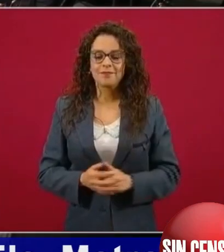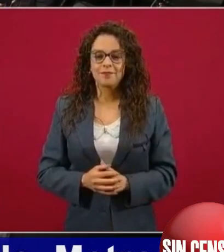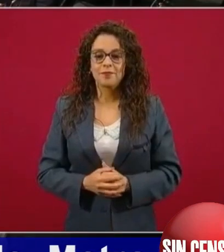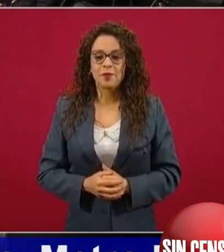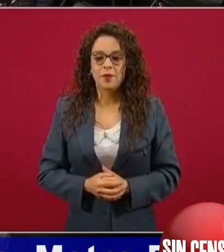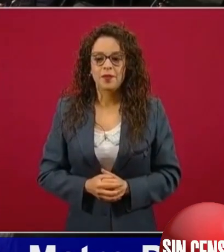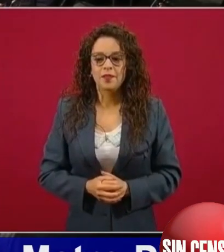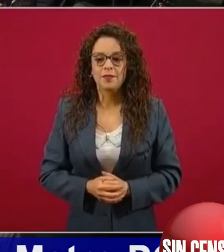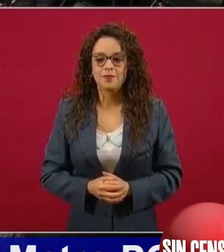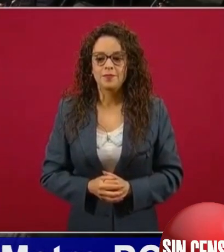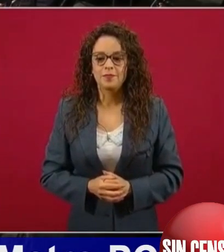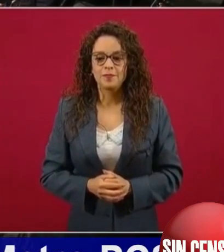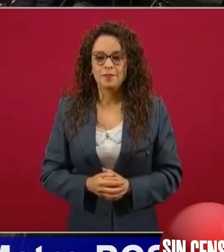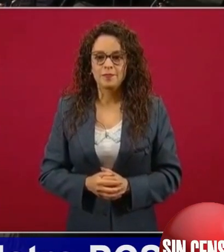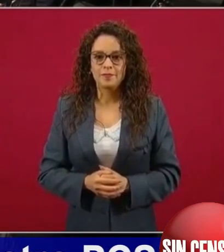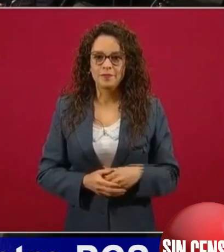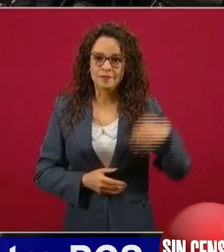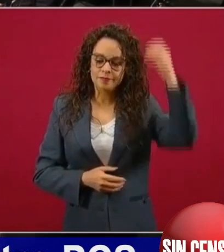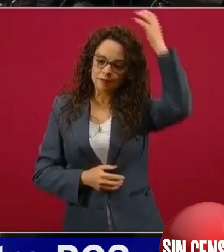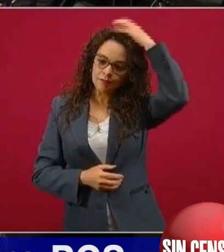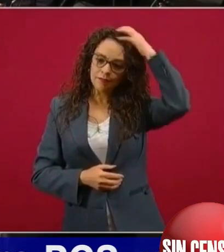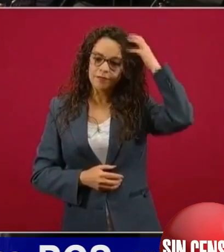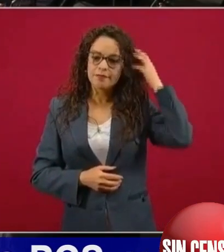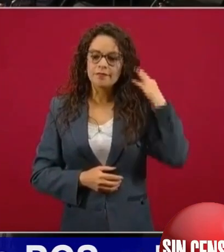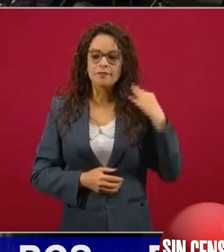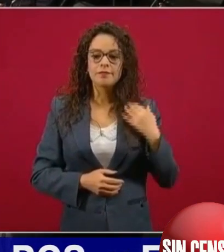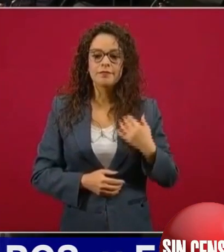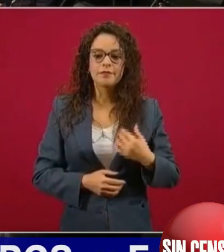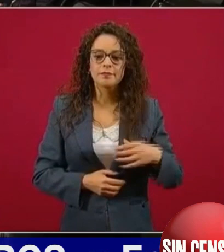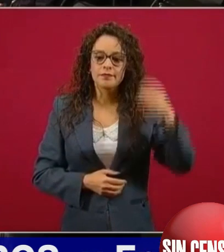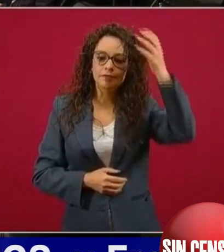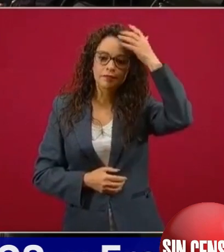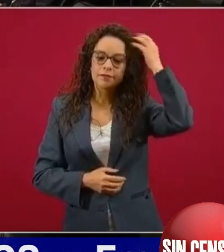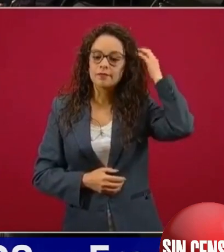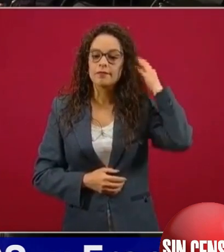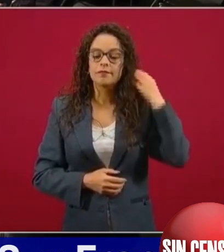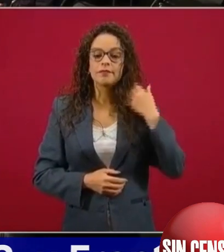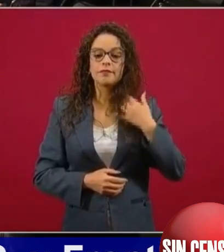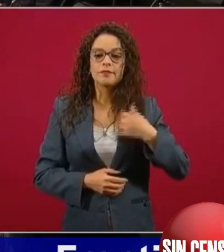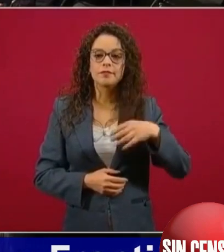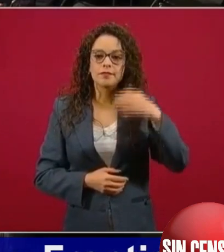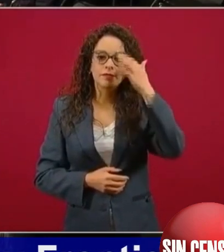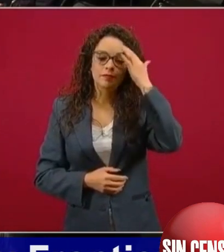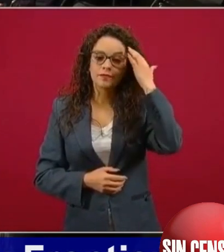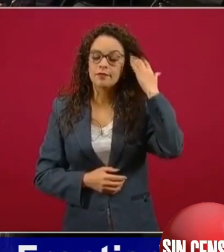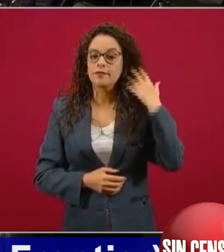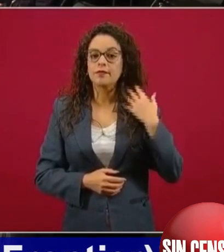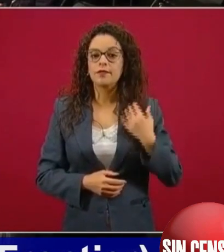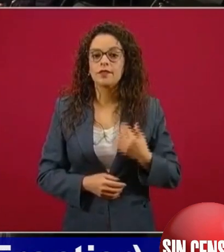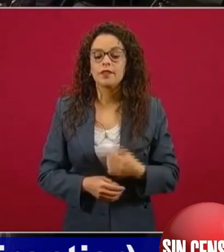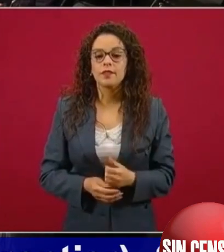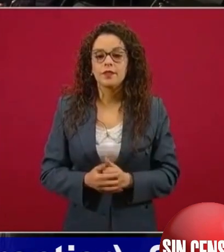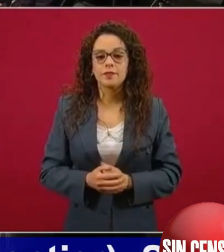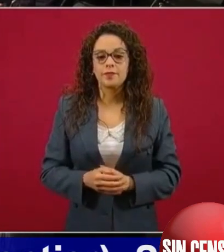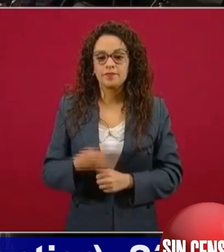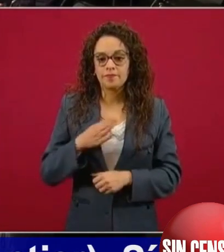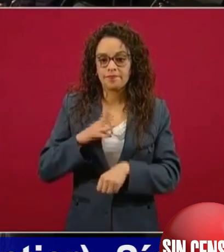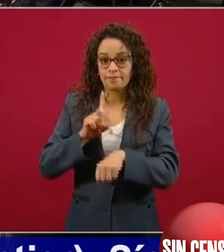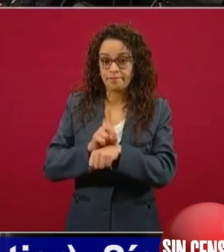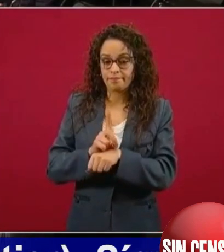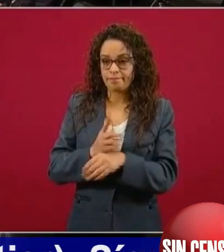Con su permiso, presidente. Muy buenos días. Felicidades a las médicas y médicos, enfermeras,